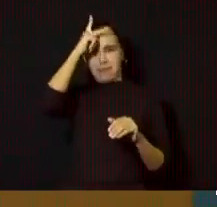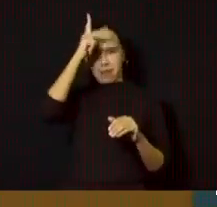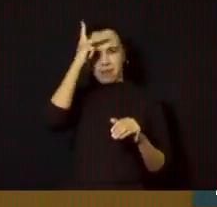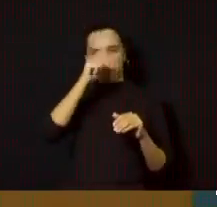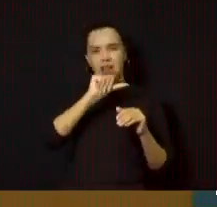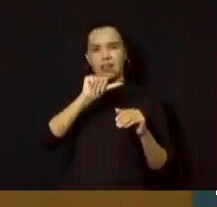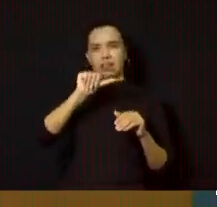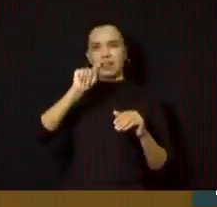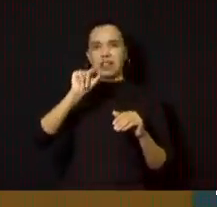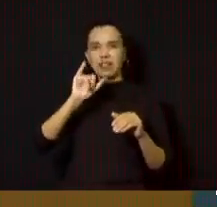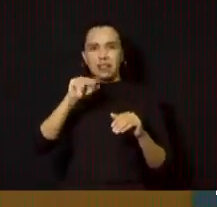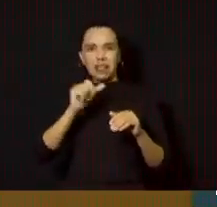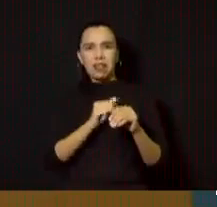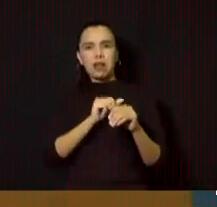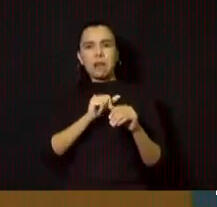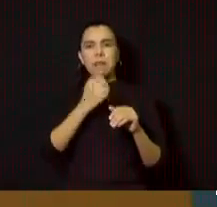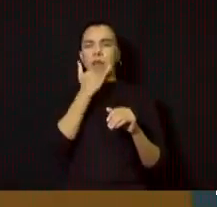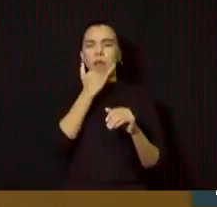viajar